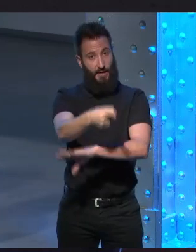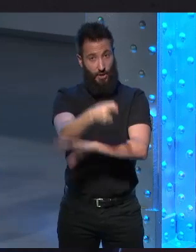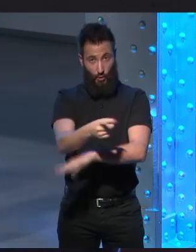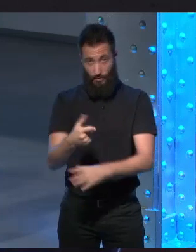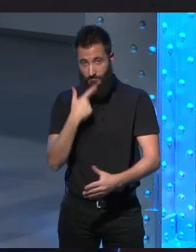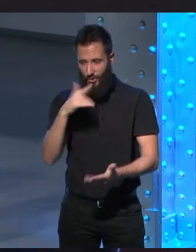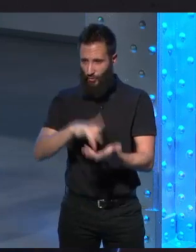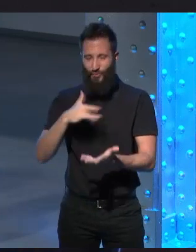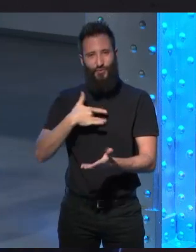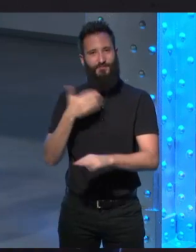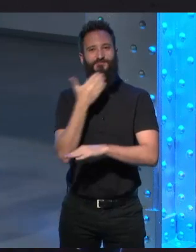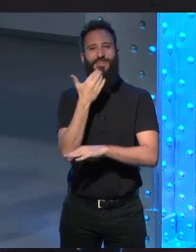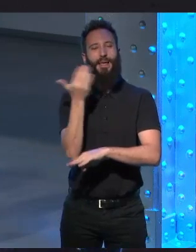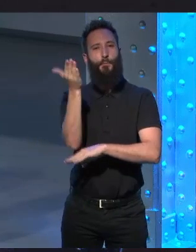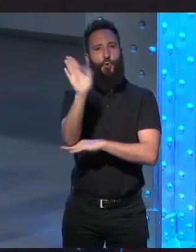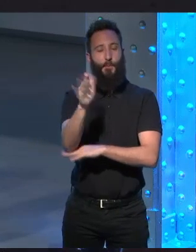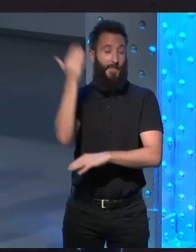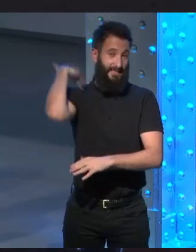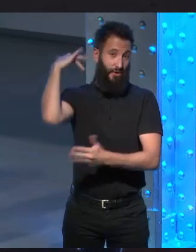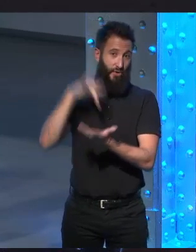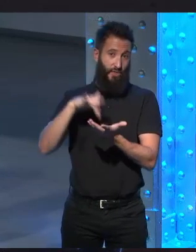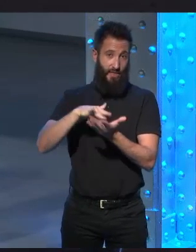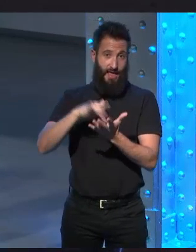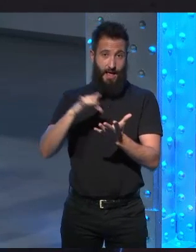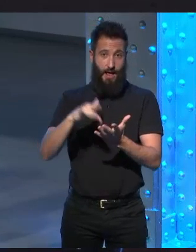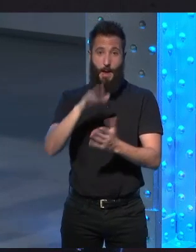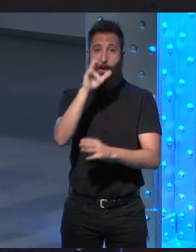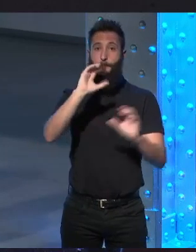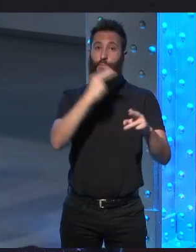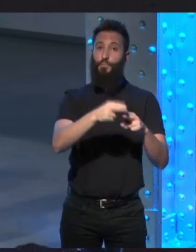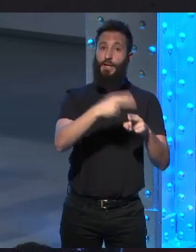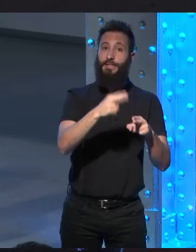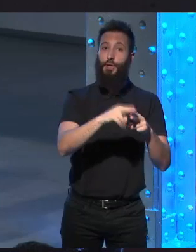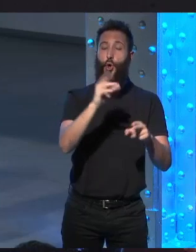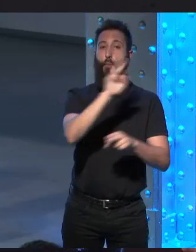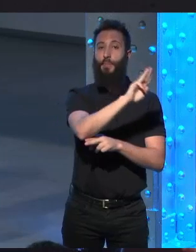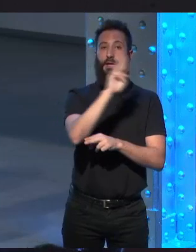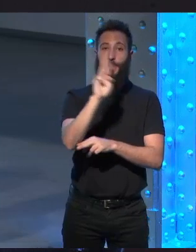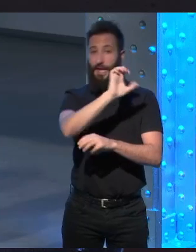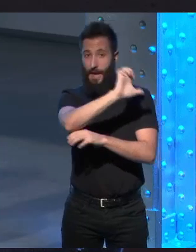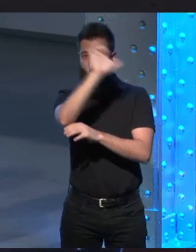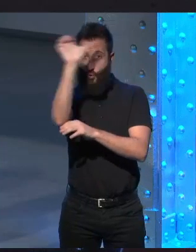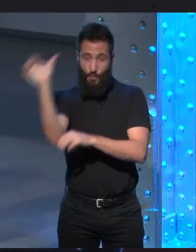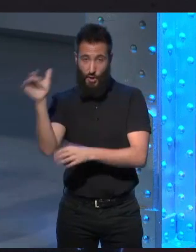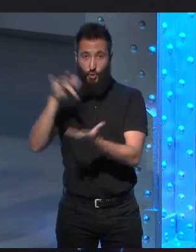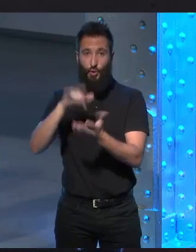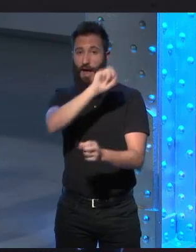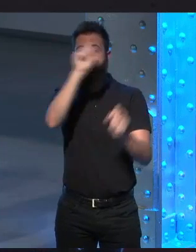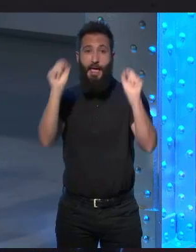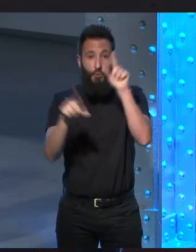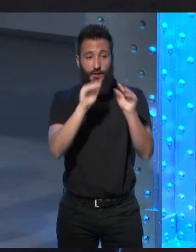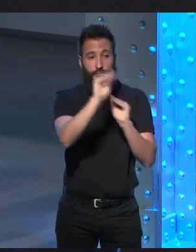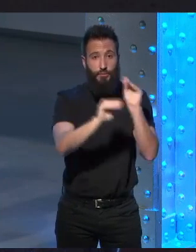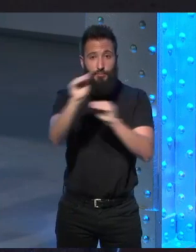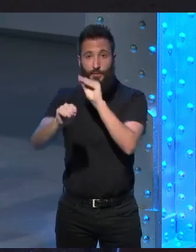tengo un ejemplo muy claro, que es que el otro día el Partido Popular Europeo ha hecho una encuesta y ha descubierto